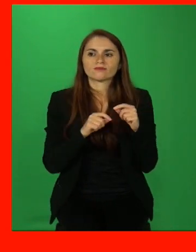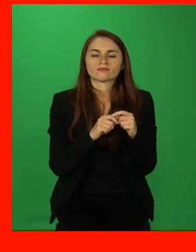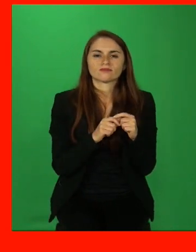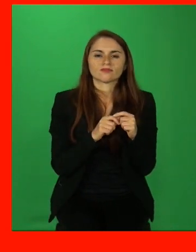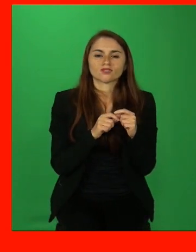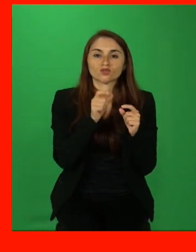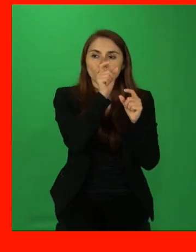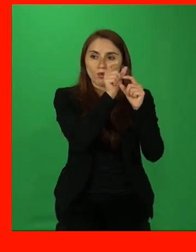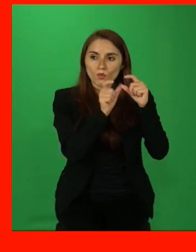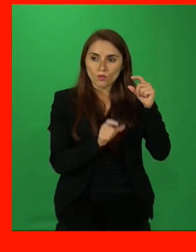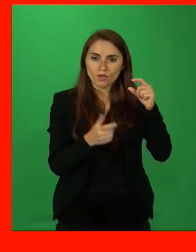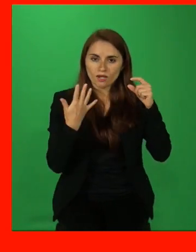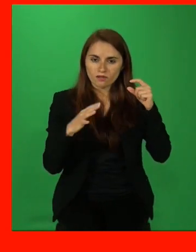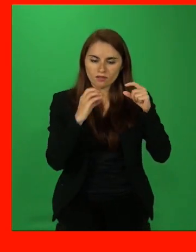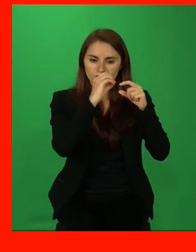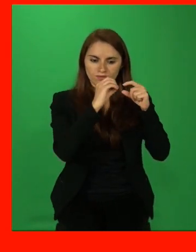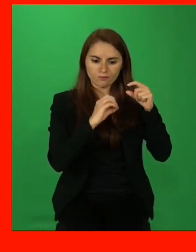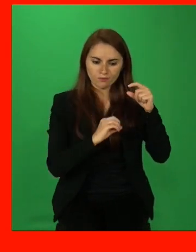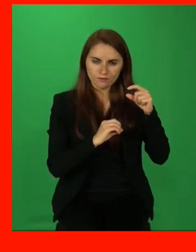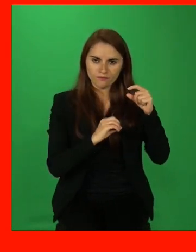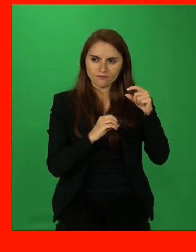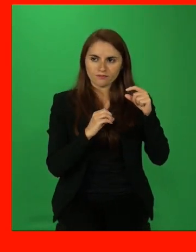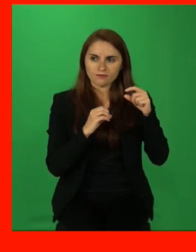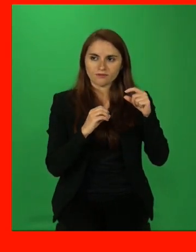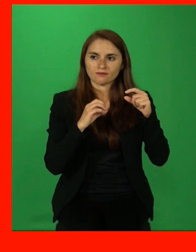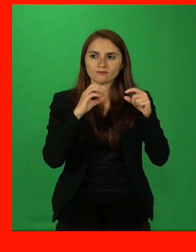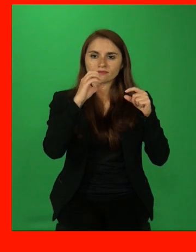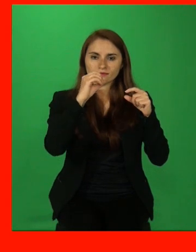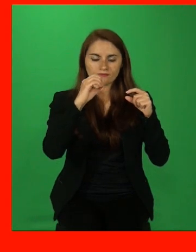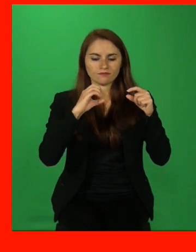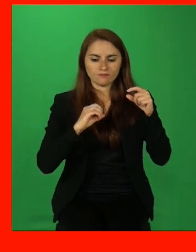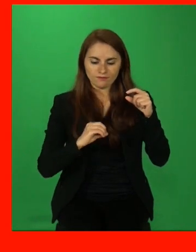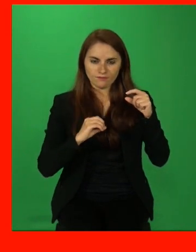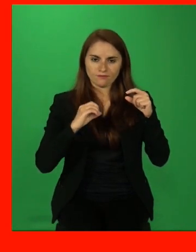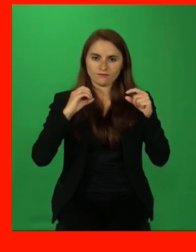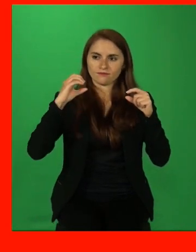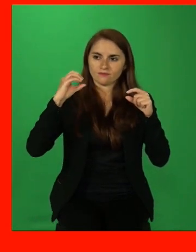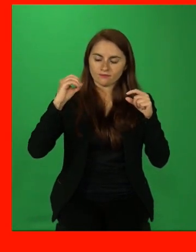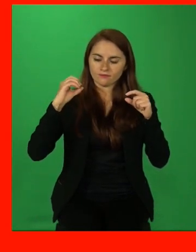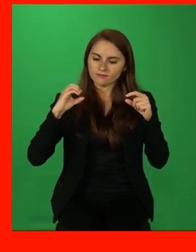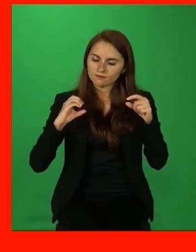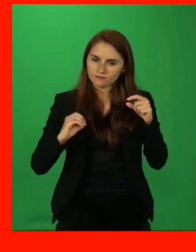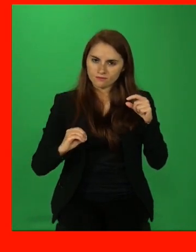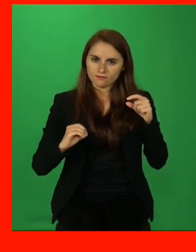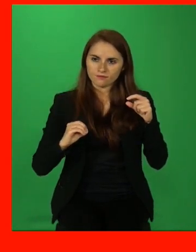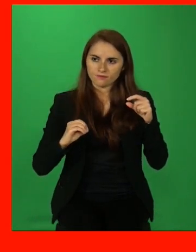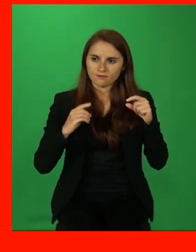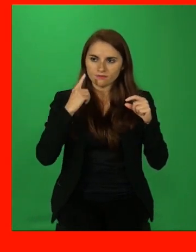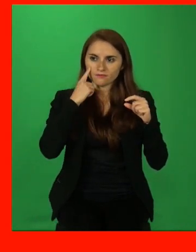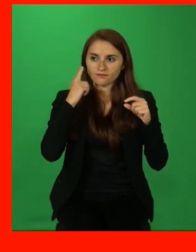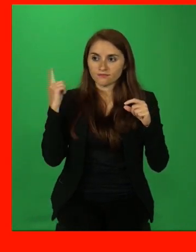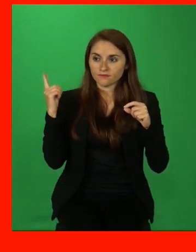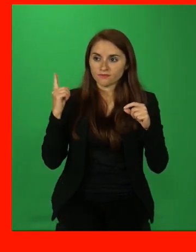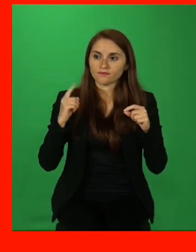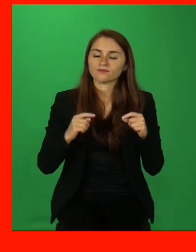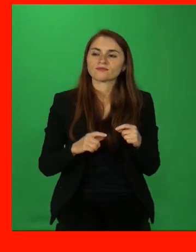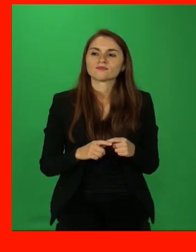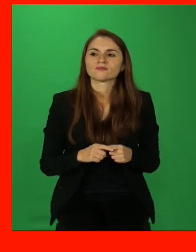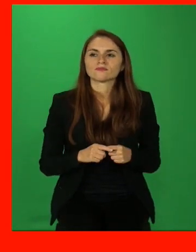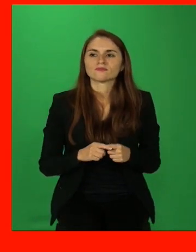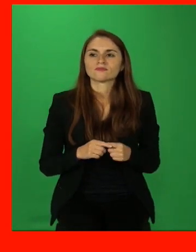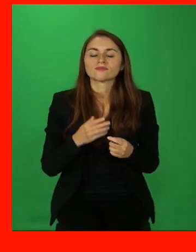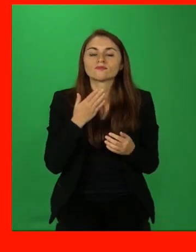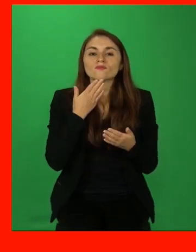una columna y ahora hacemos las otras 2 que nos faltan te das cuenta entonces